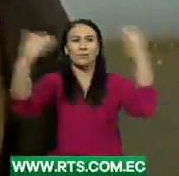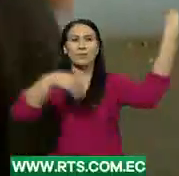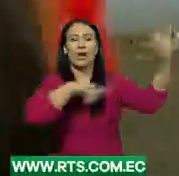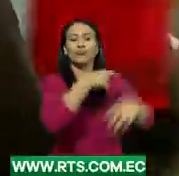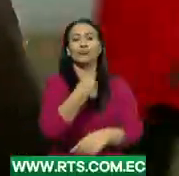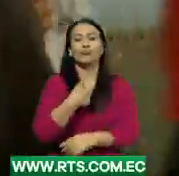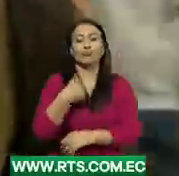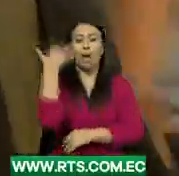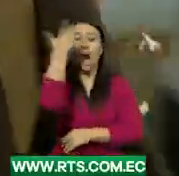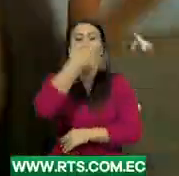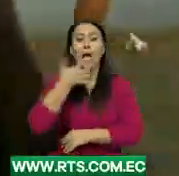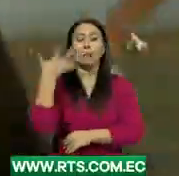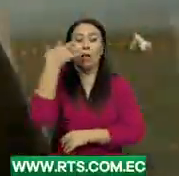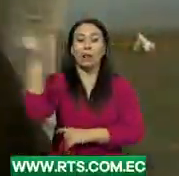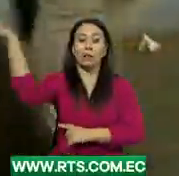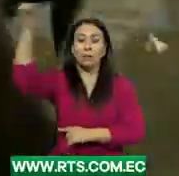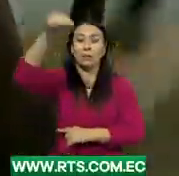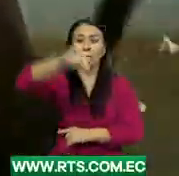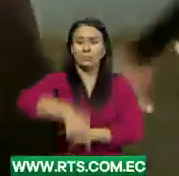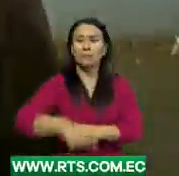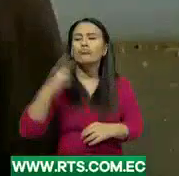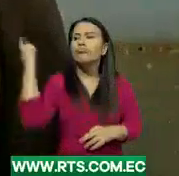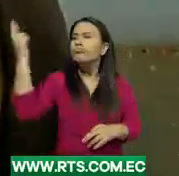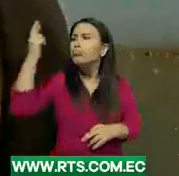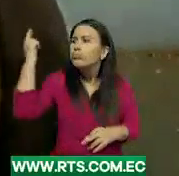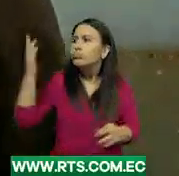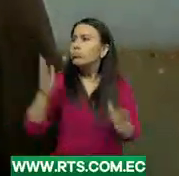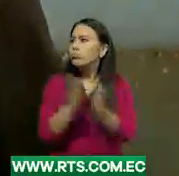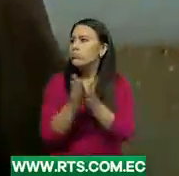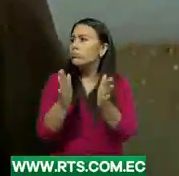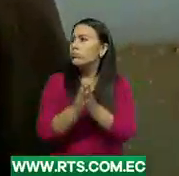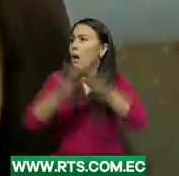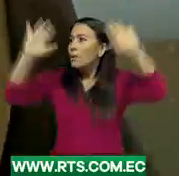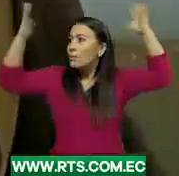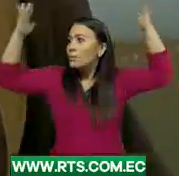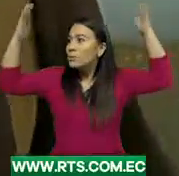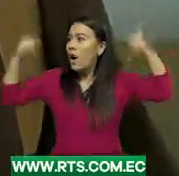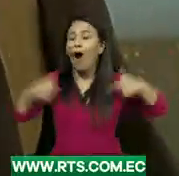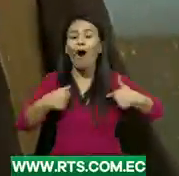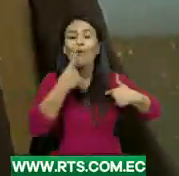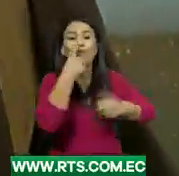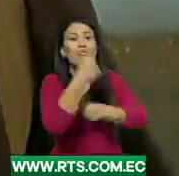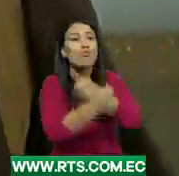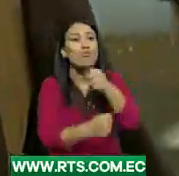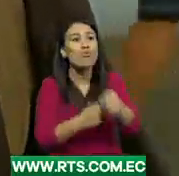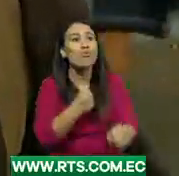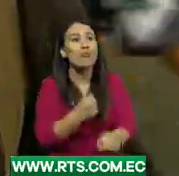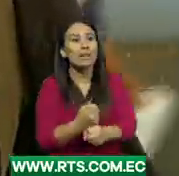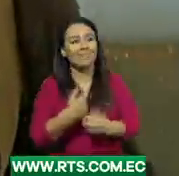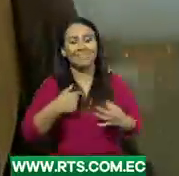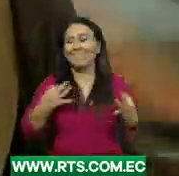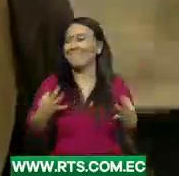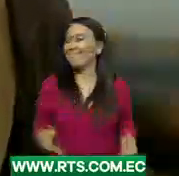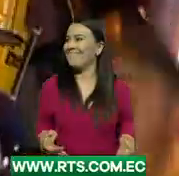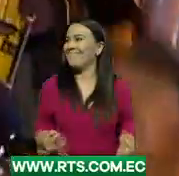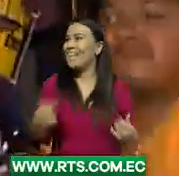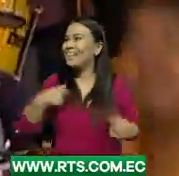Esmeralda. A celebrar a Barcelona. A celebrar a Barcelona. Y también es el día de mi cumpleaños. Pensando en juicio, celebrando a